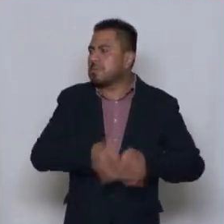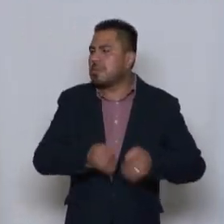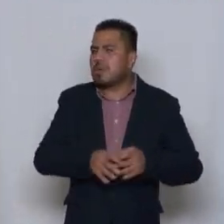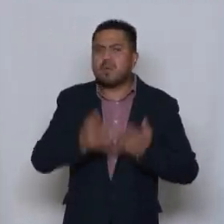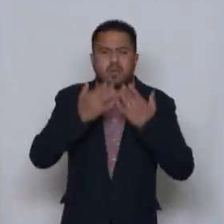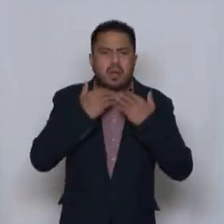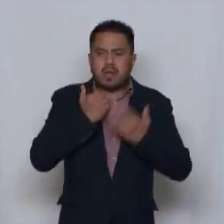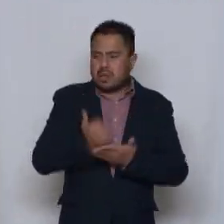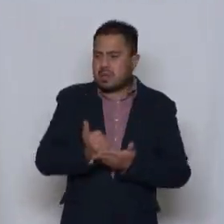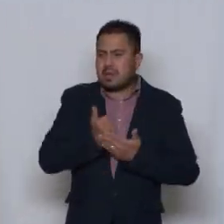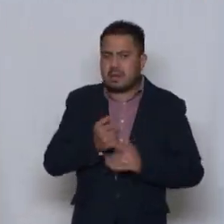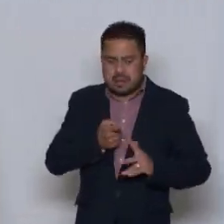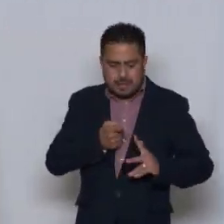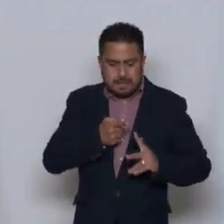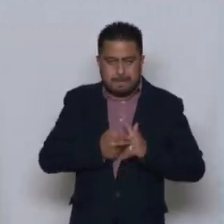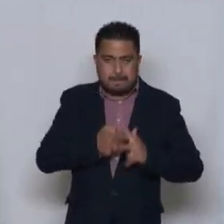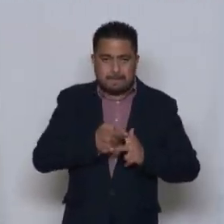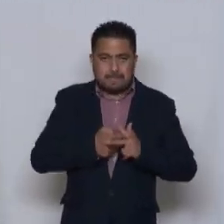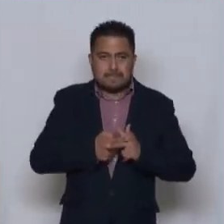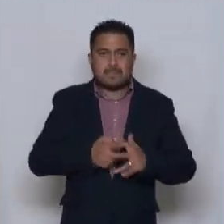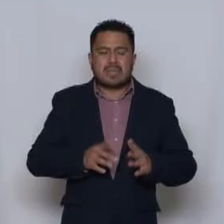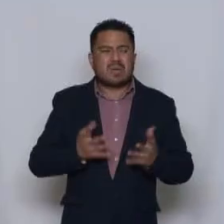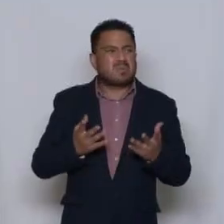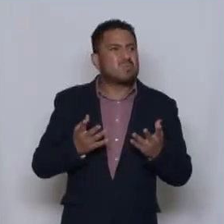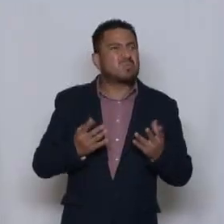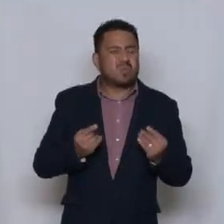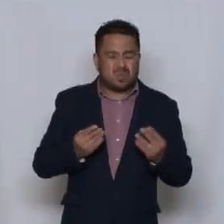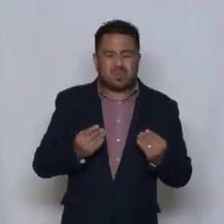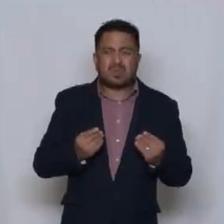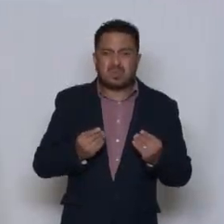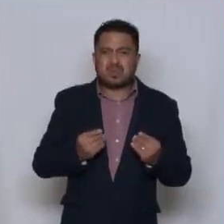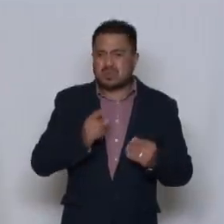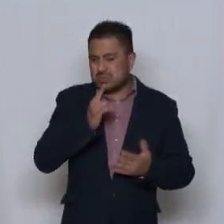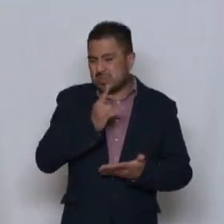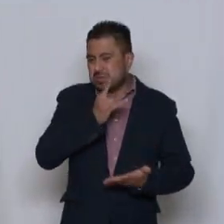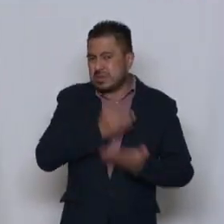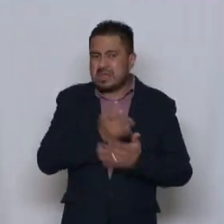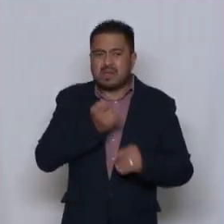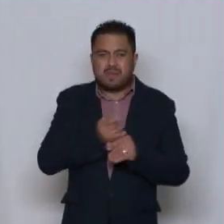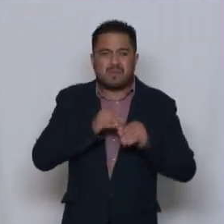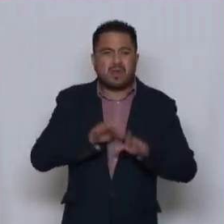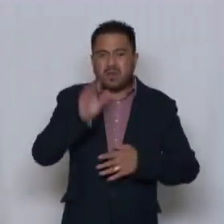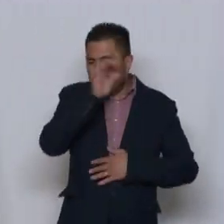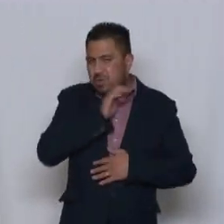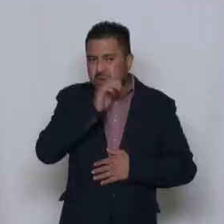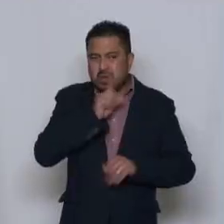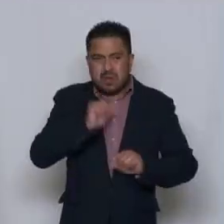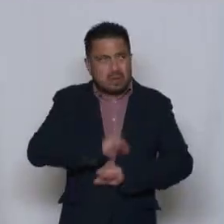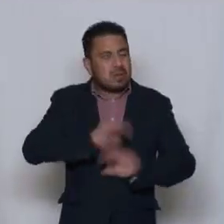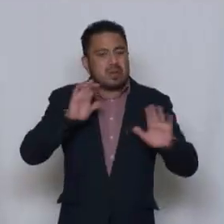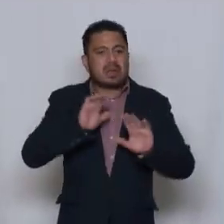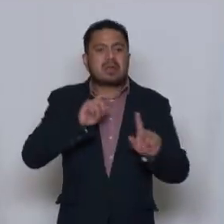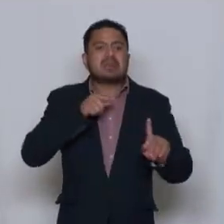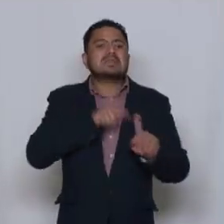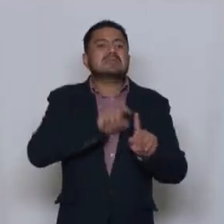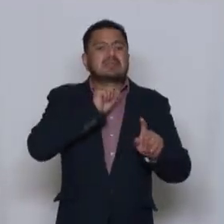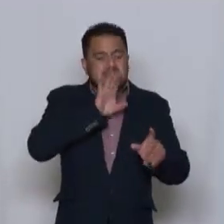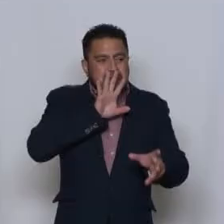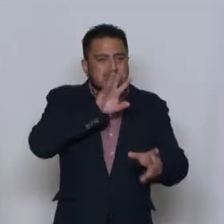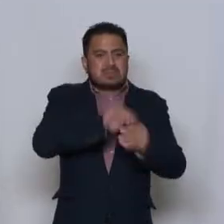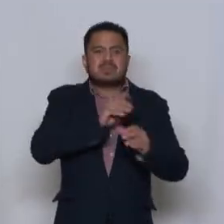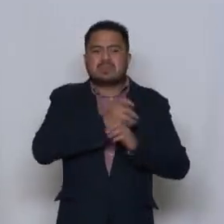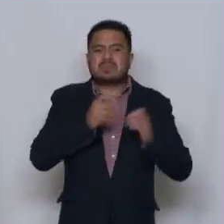contáramos con la ayuda de las matemáticas? Muchísimo. Y no solo datos curiosos o sorprendentes, sino incluso cosas